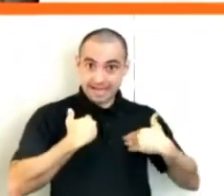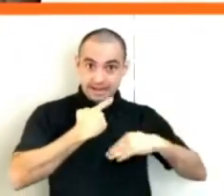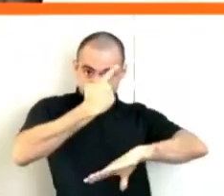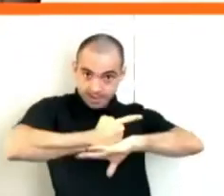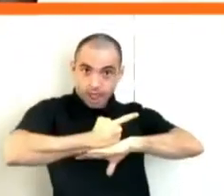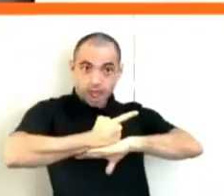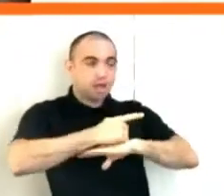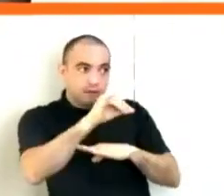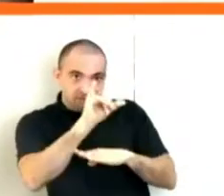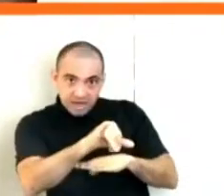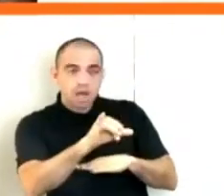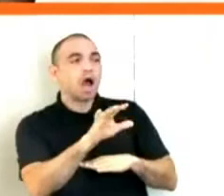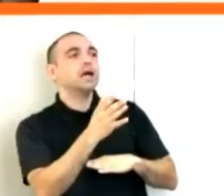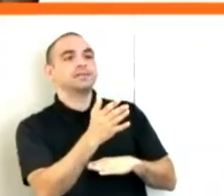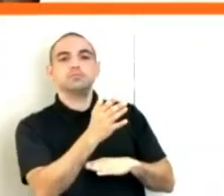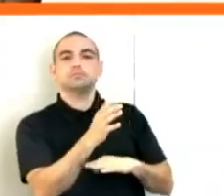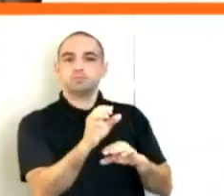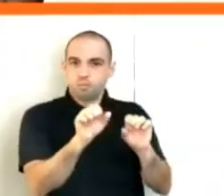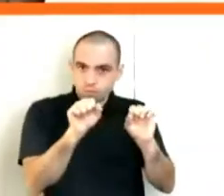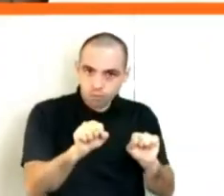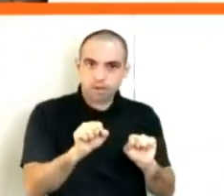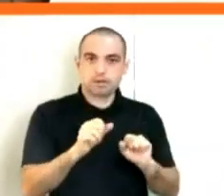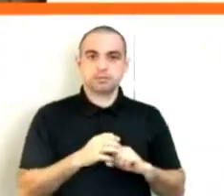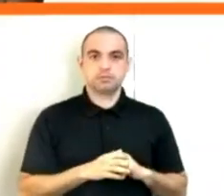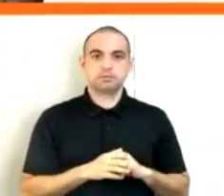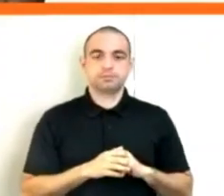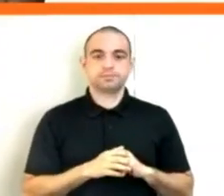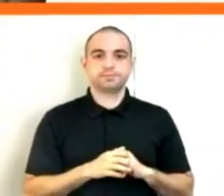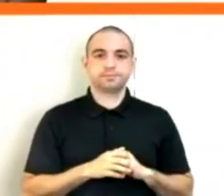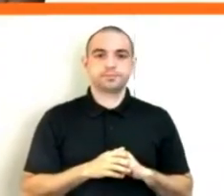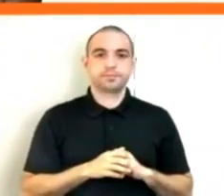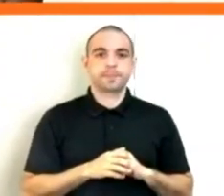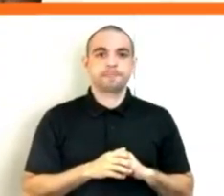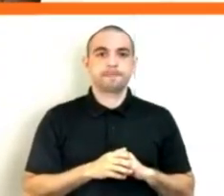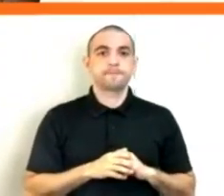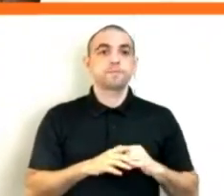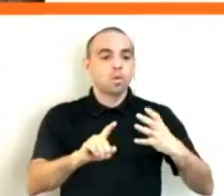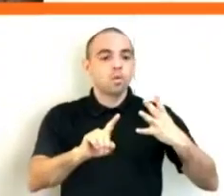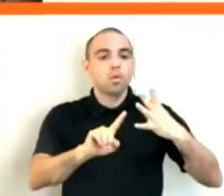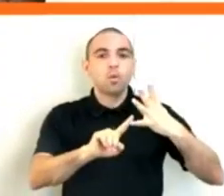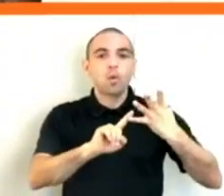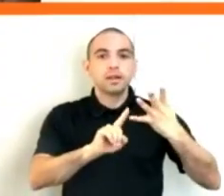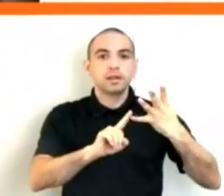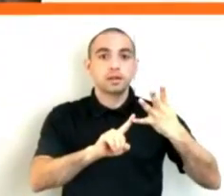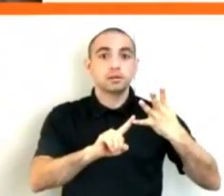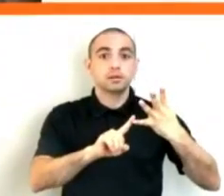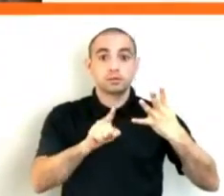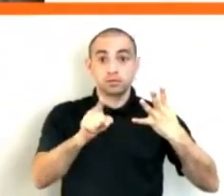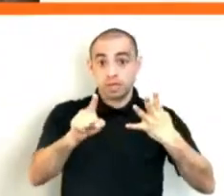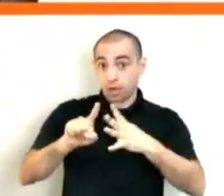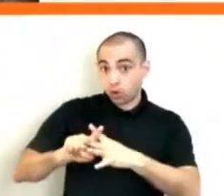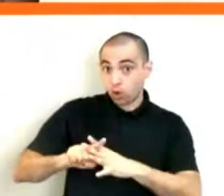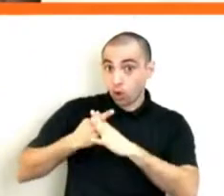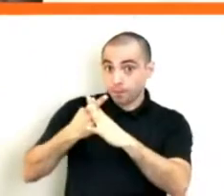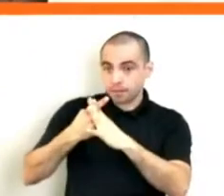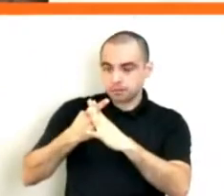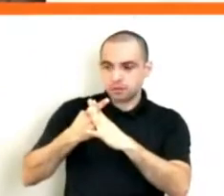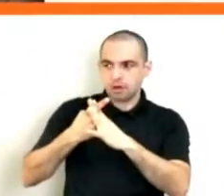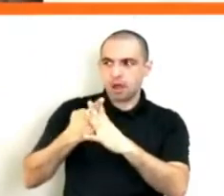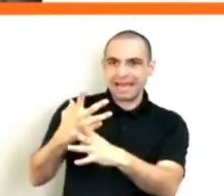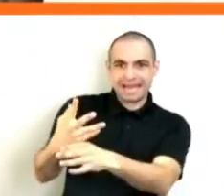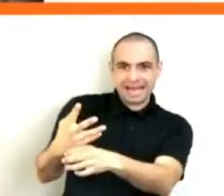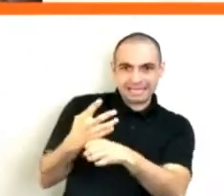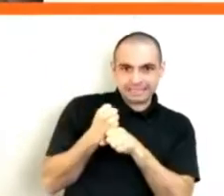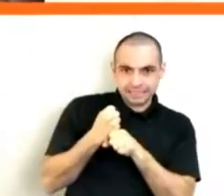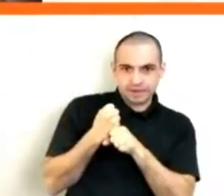particular. La cuarta pregunta, ¿comenzó a recibir alguna pensión excluyendo la de